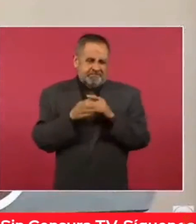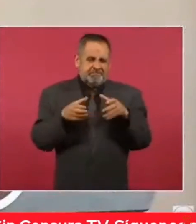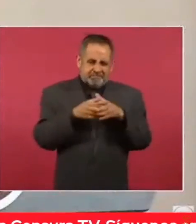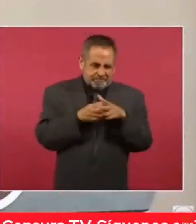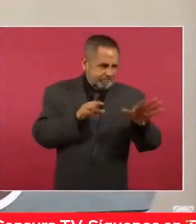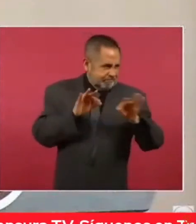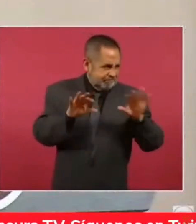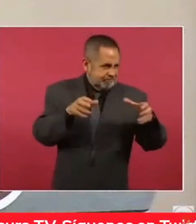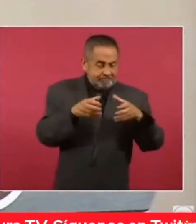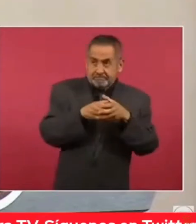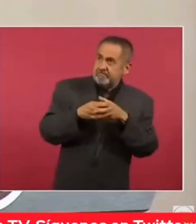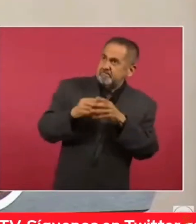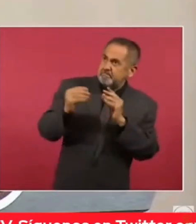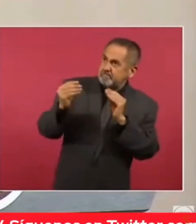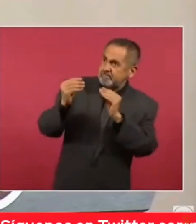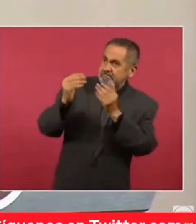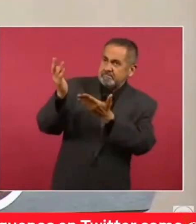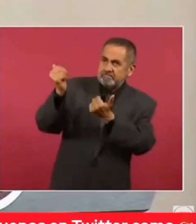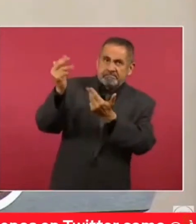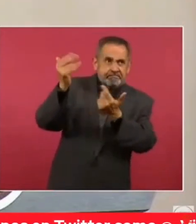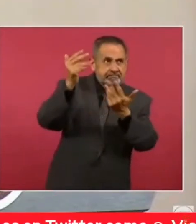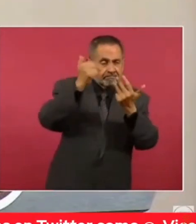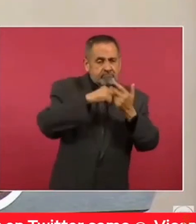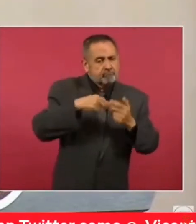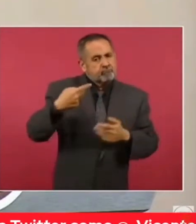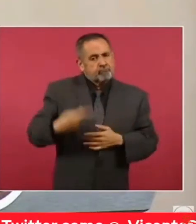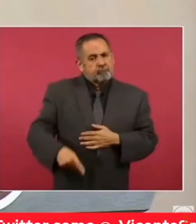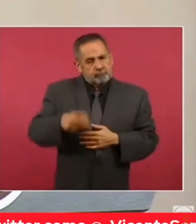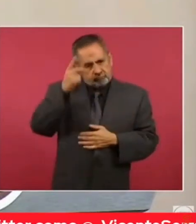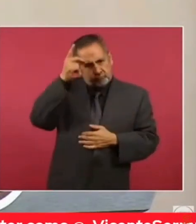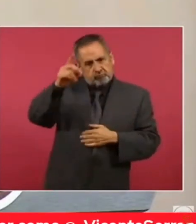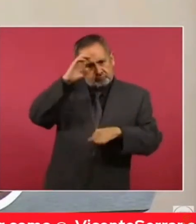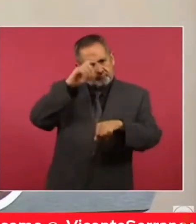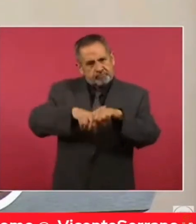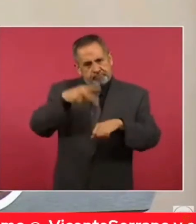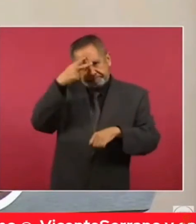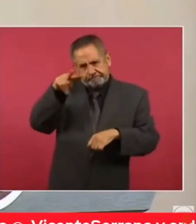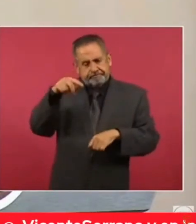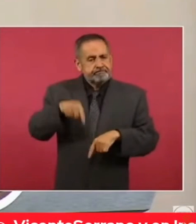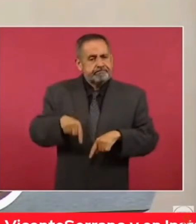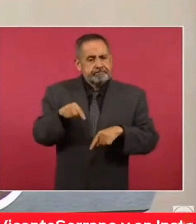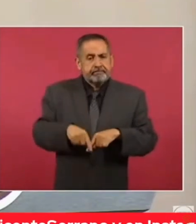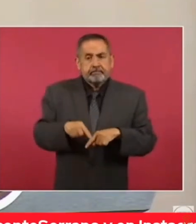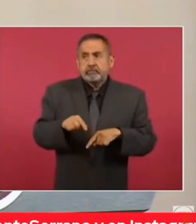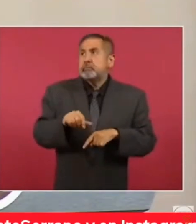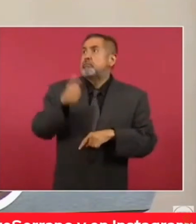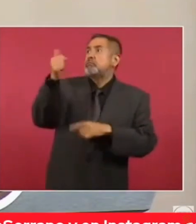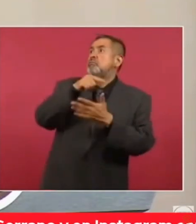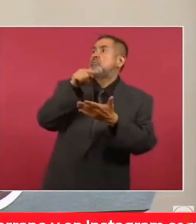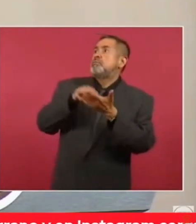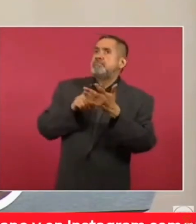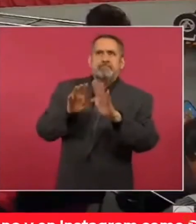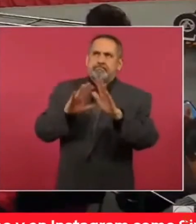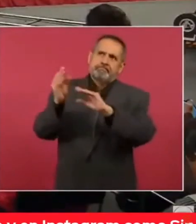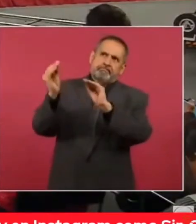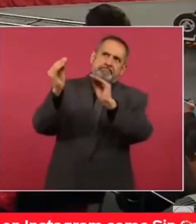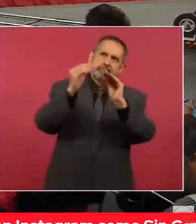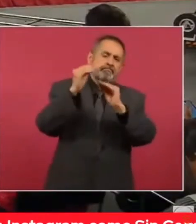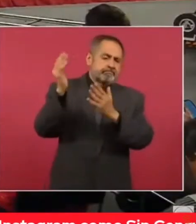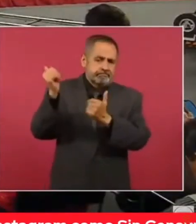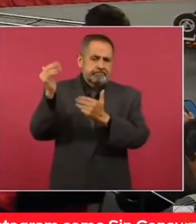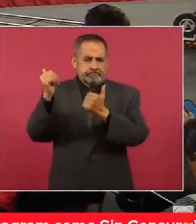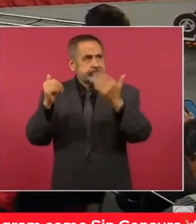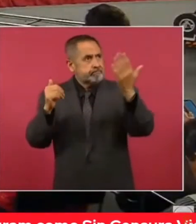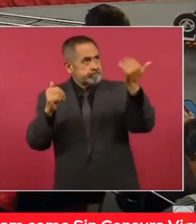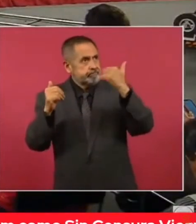se ha formado para la recuperación de bienes culturales que se encuentran en el exterior y que pertenecen al patrimonio